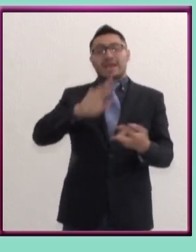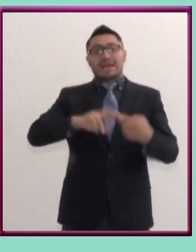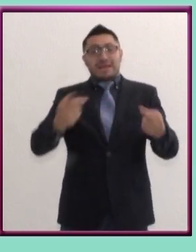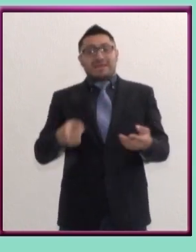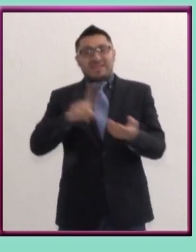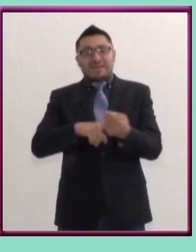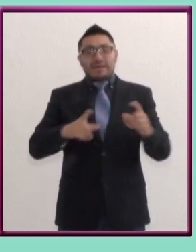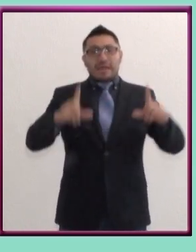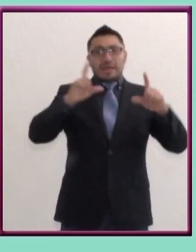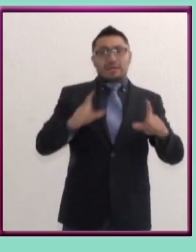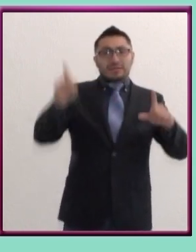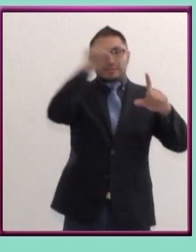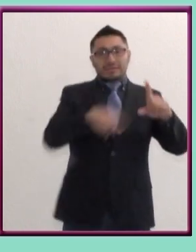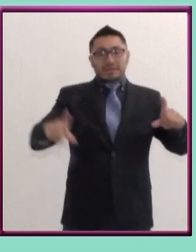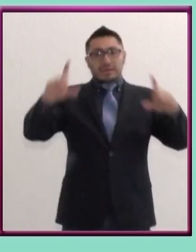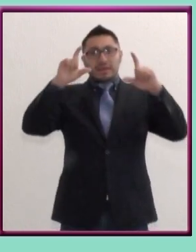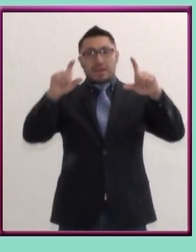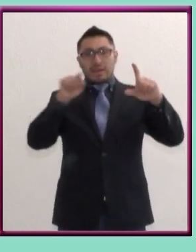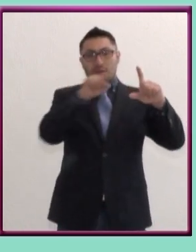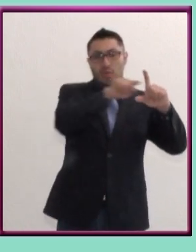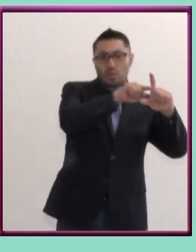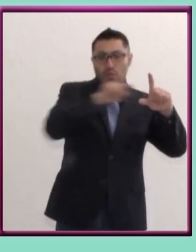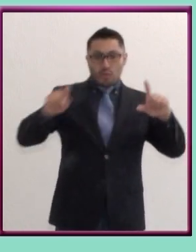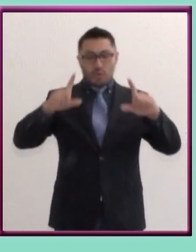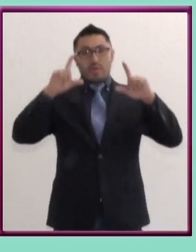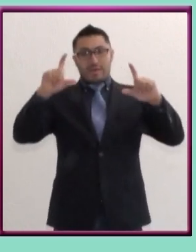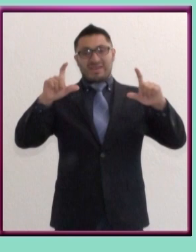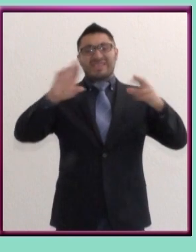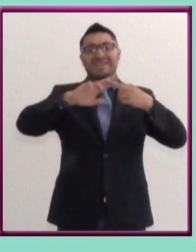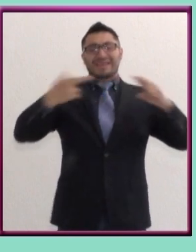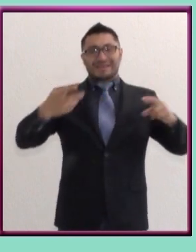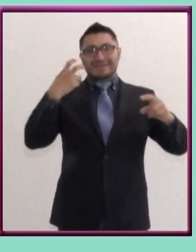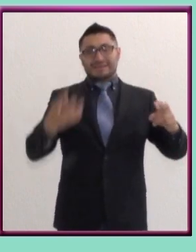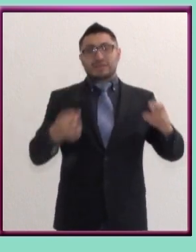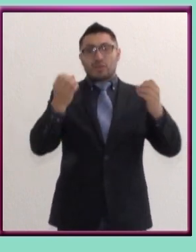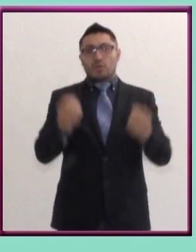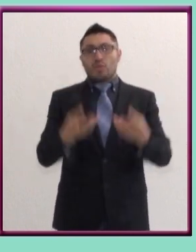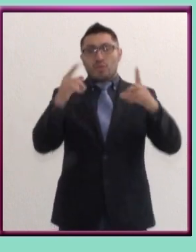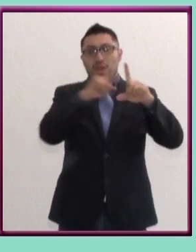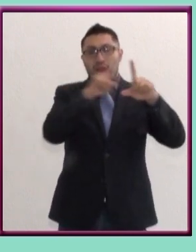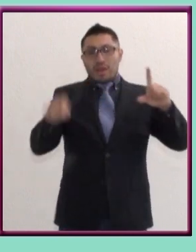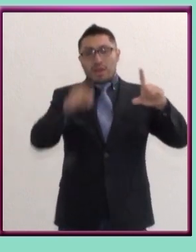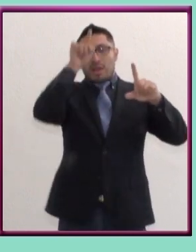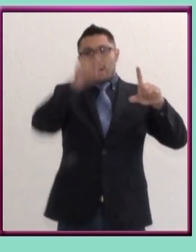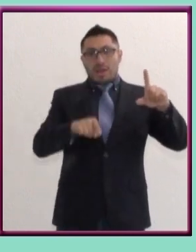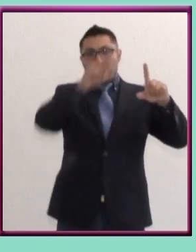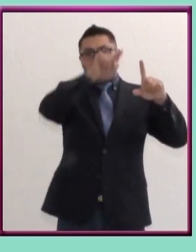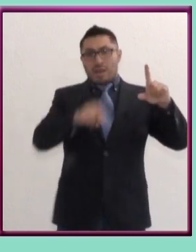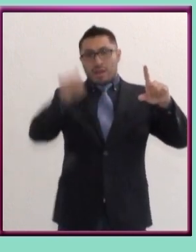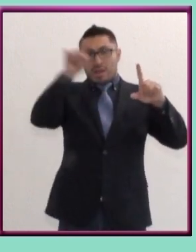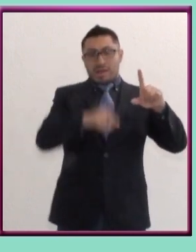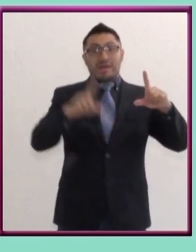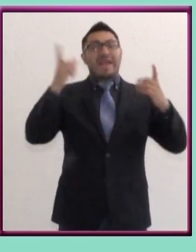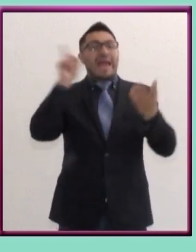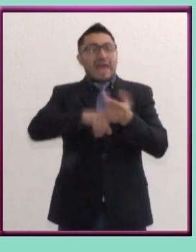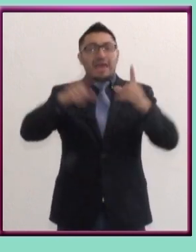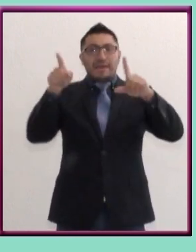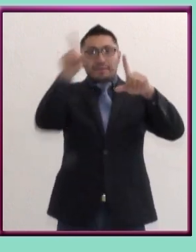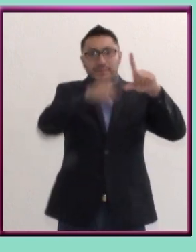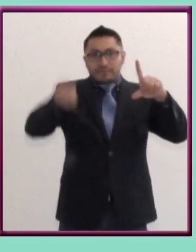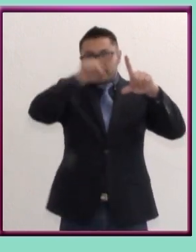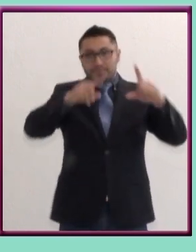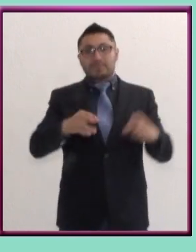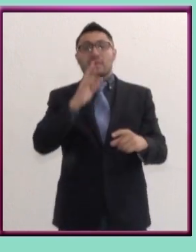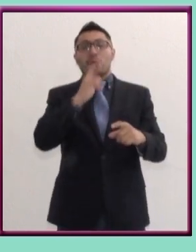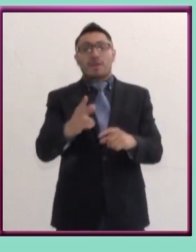relación entre la longitud de una circunferencia y su diámetro, es decir, ¿cuántos diámetros caben en la circunferencia?